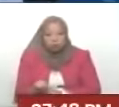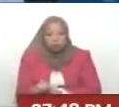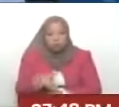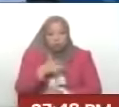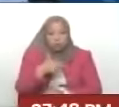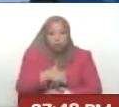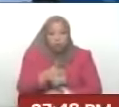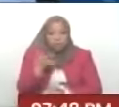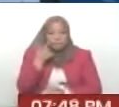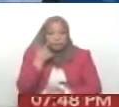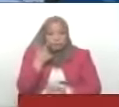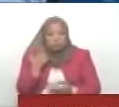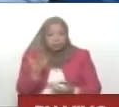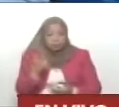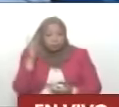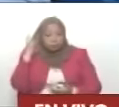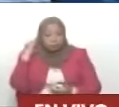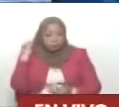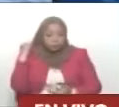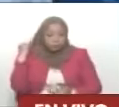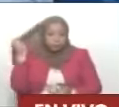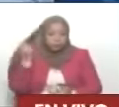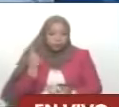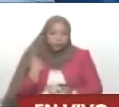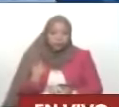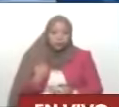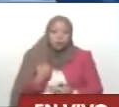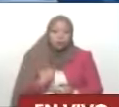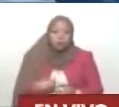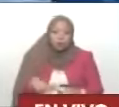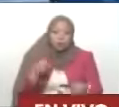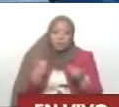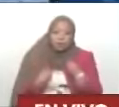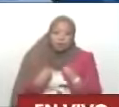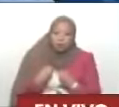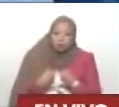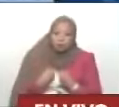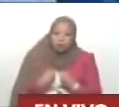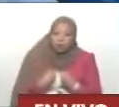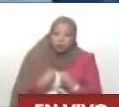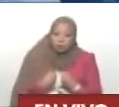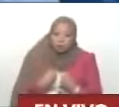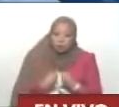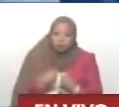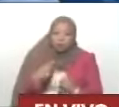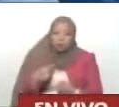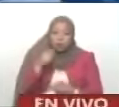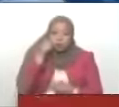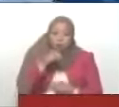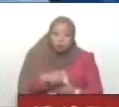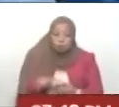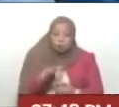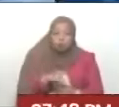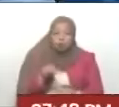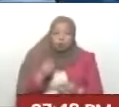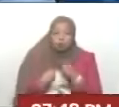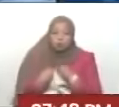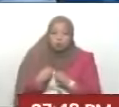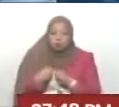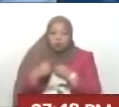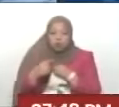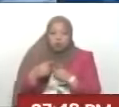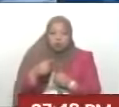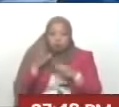Sencillamente, tú estás ahí, preocúpate por lo tuyo, yo estoy aquí con el pueblo, preocupado por el